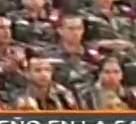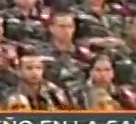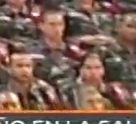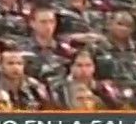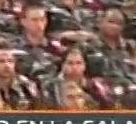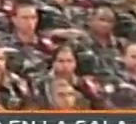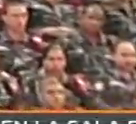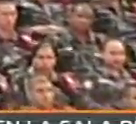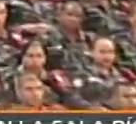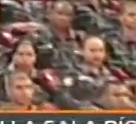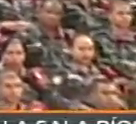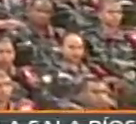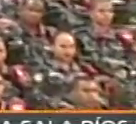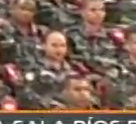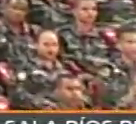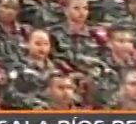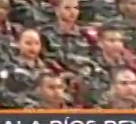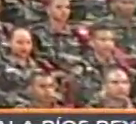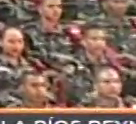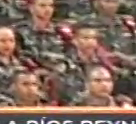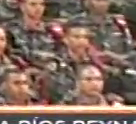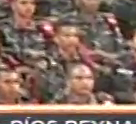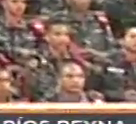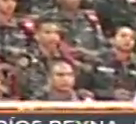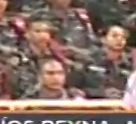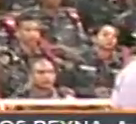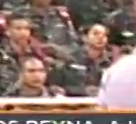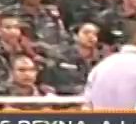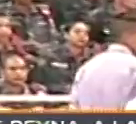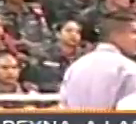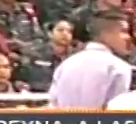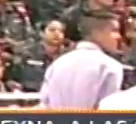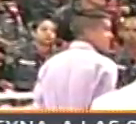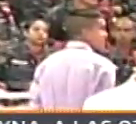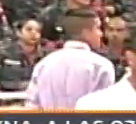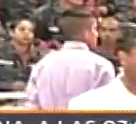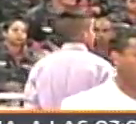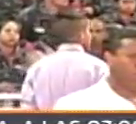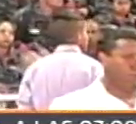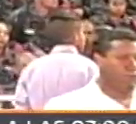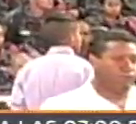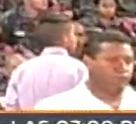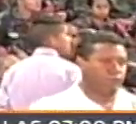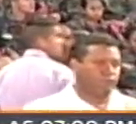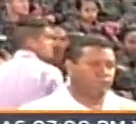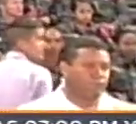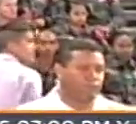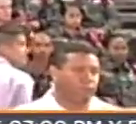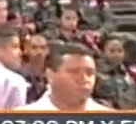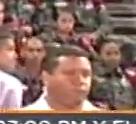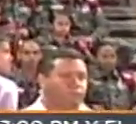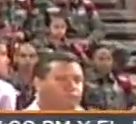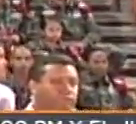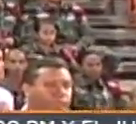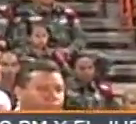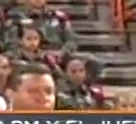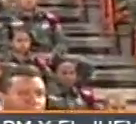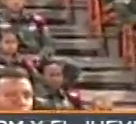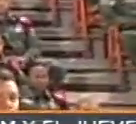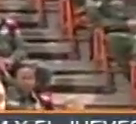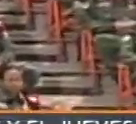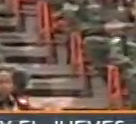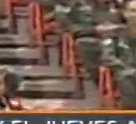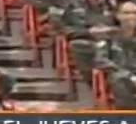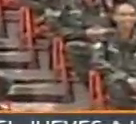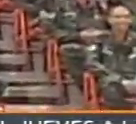6.916 estudiantes de la Universidad Nacional Experimental de la Seguridad, UNES, que ingresan como funcionarios al cuerpo de la